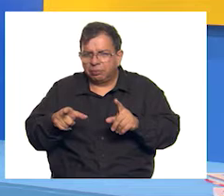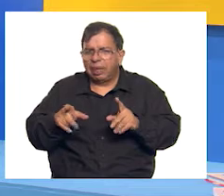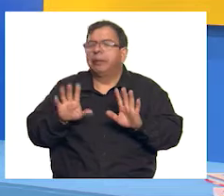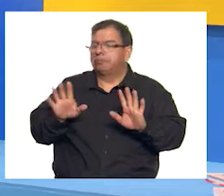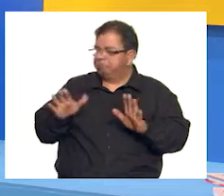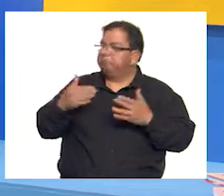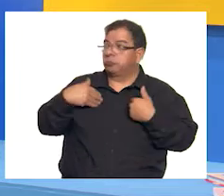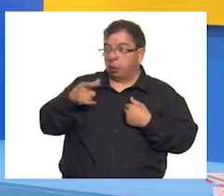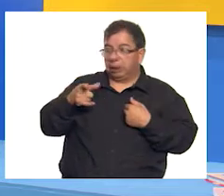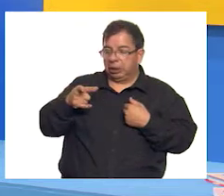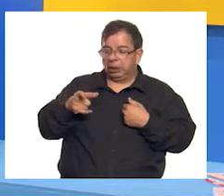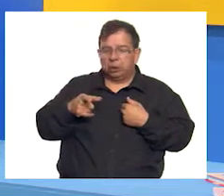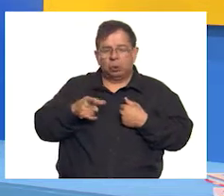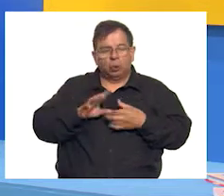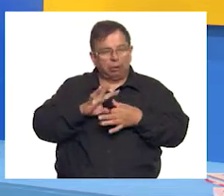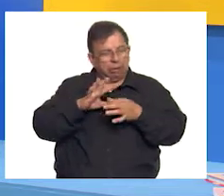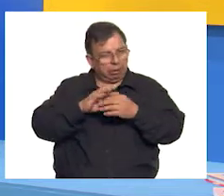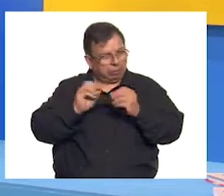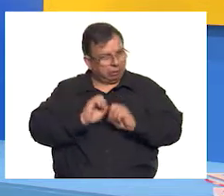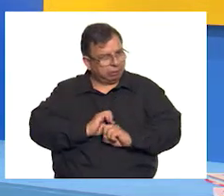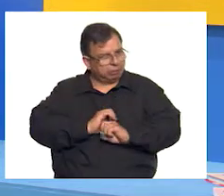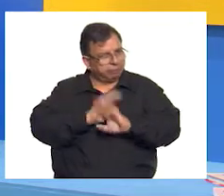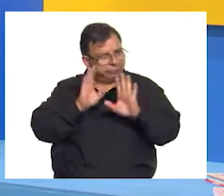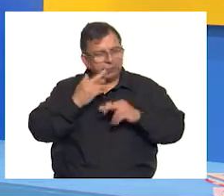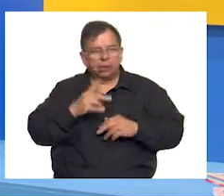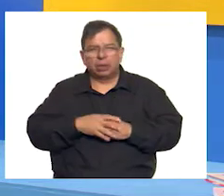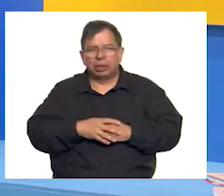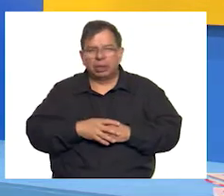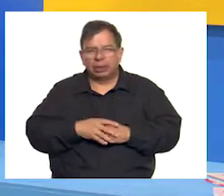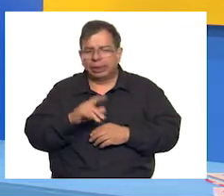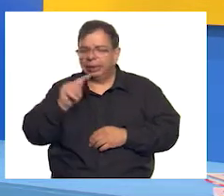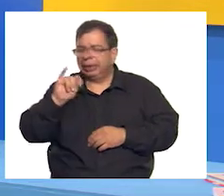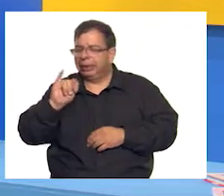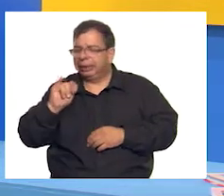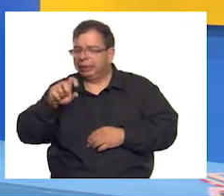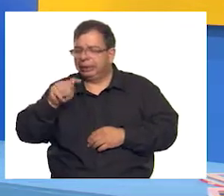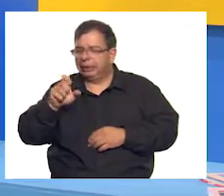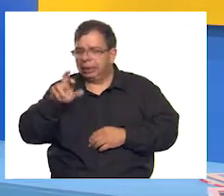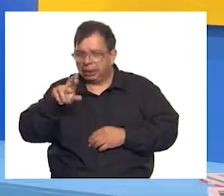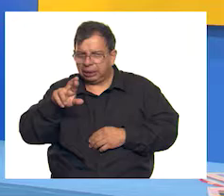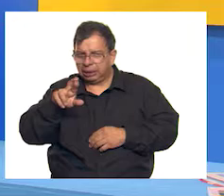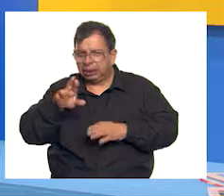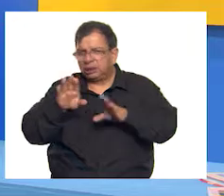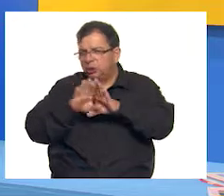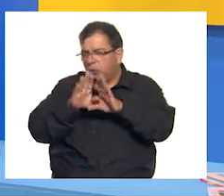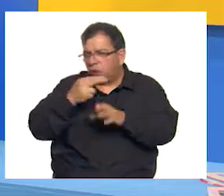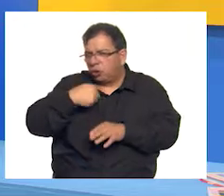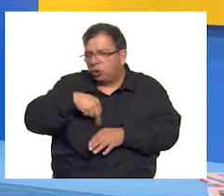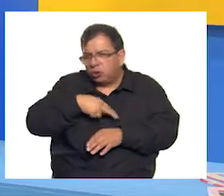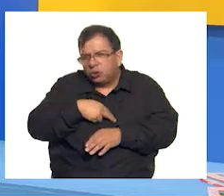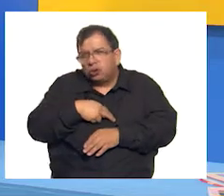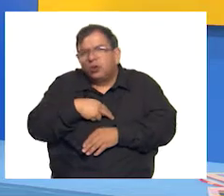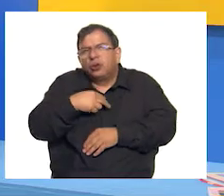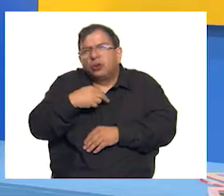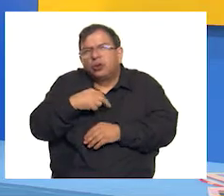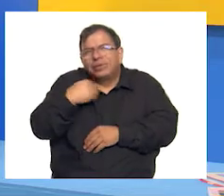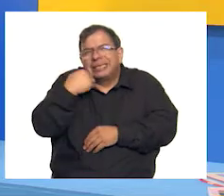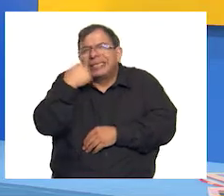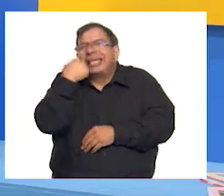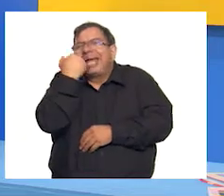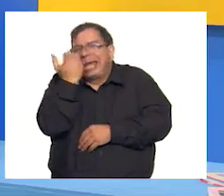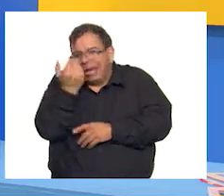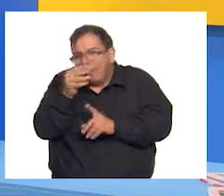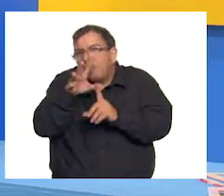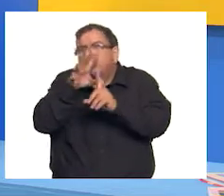bien, María, y lo expresaste mejor. La interculturalidad es a lo que como país aspiramos llegar,